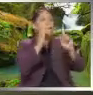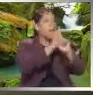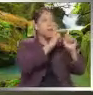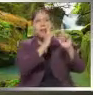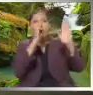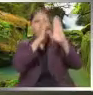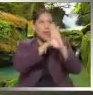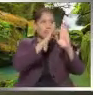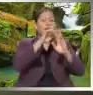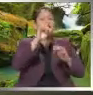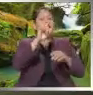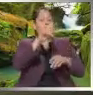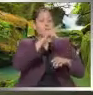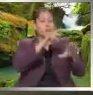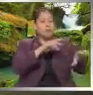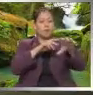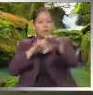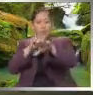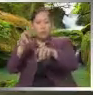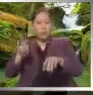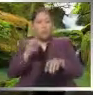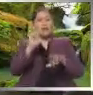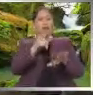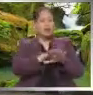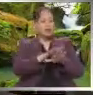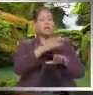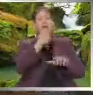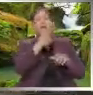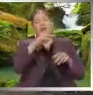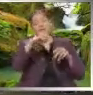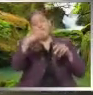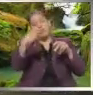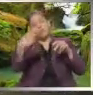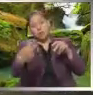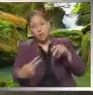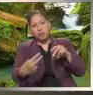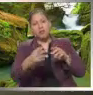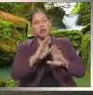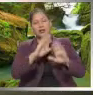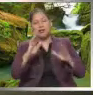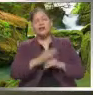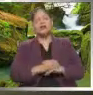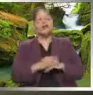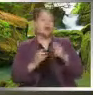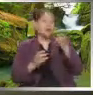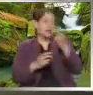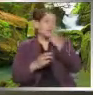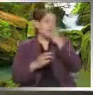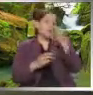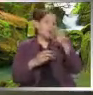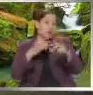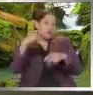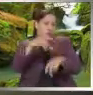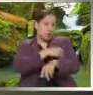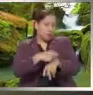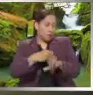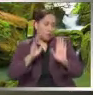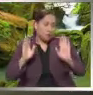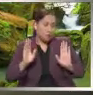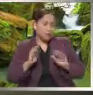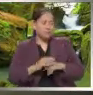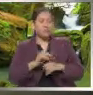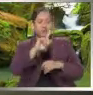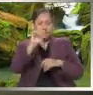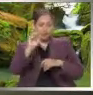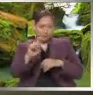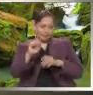pueblos de Tlalpan y terminó desbarrancado por perseguirla, o por lo menos eso cuenta la familia, ¿no? Eso dice que fue lo